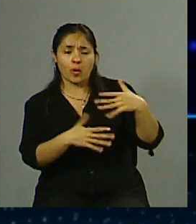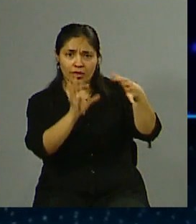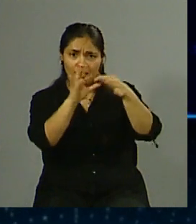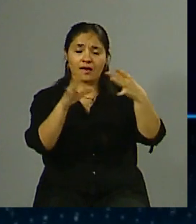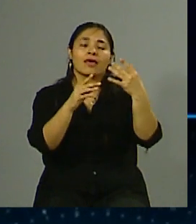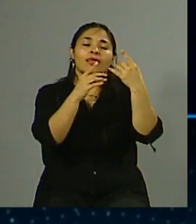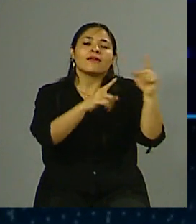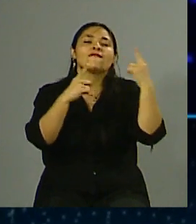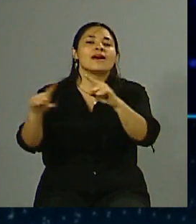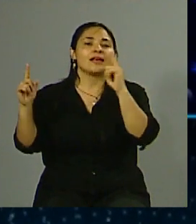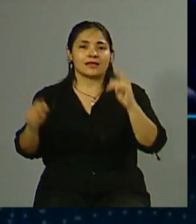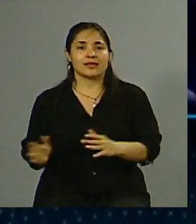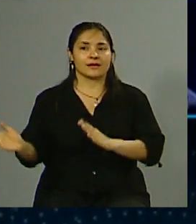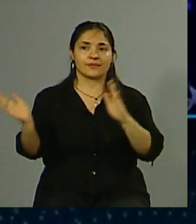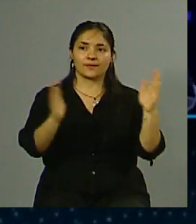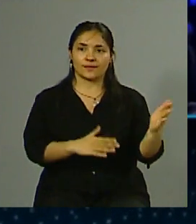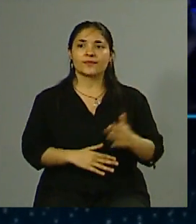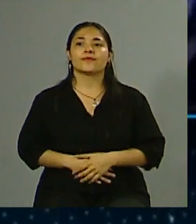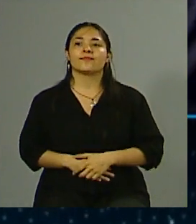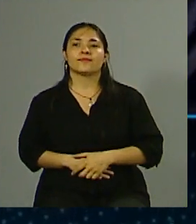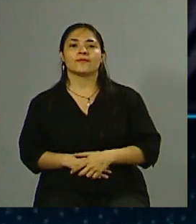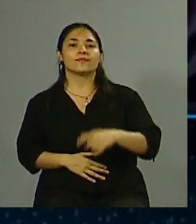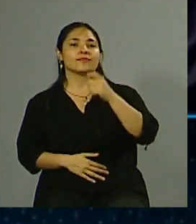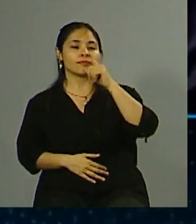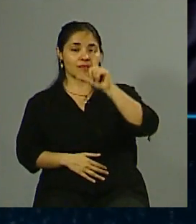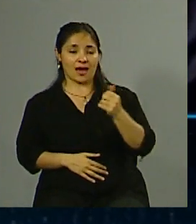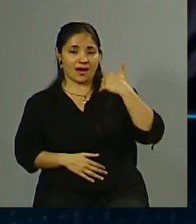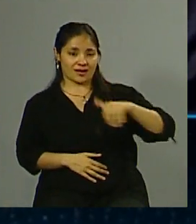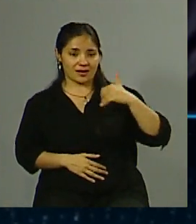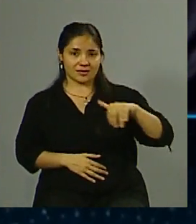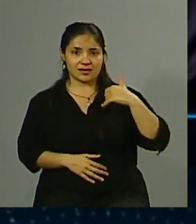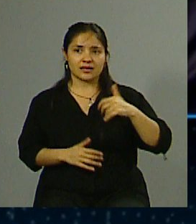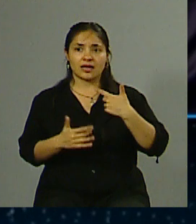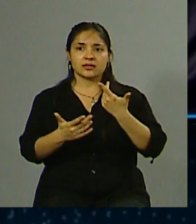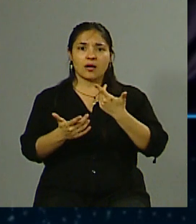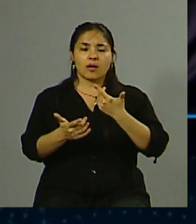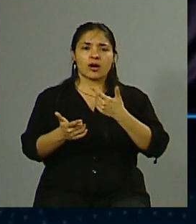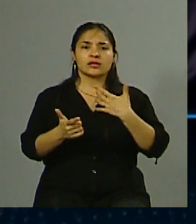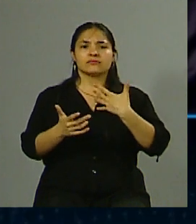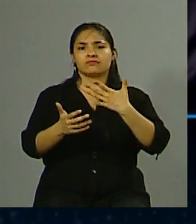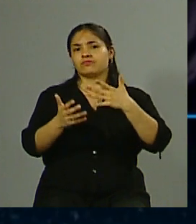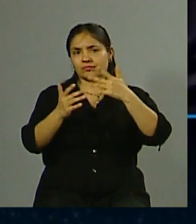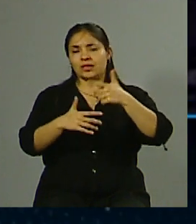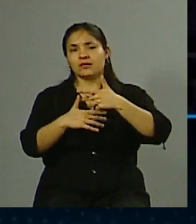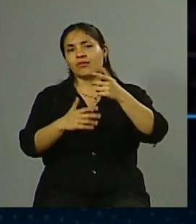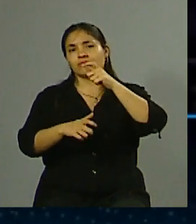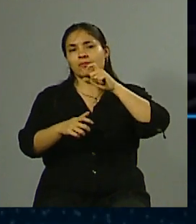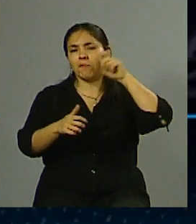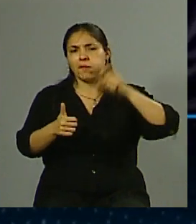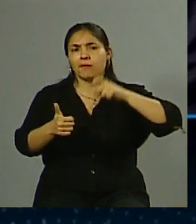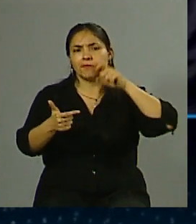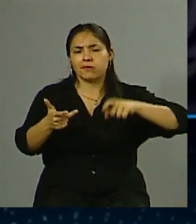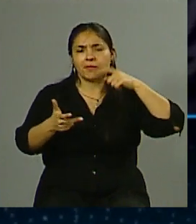los terroristas que hicieron atentados en la Argentina puedan ser juzgados y condenados en la Argentina.